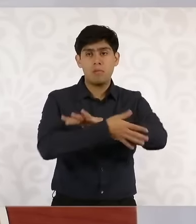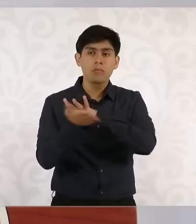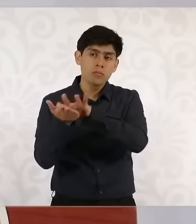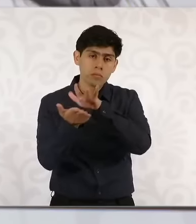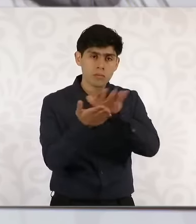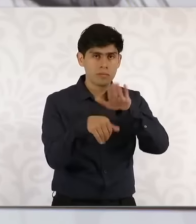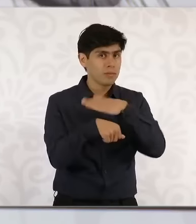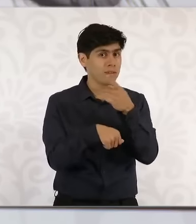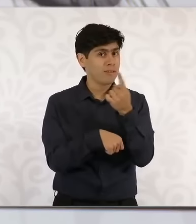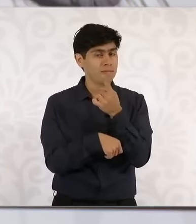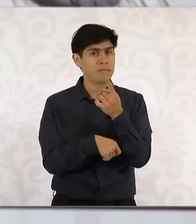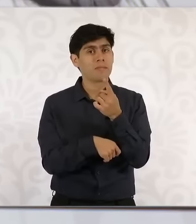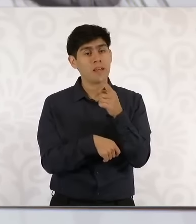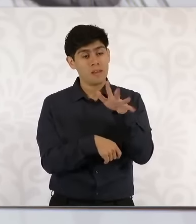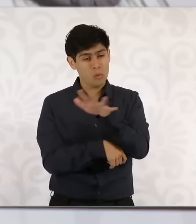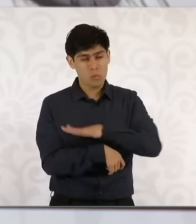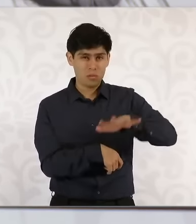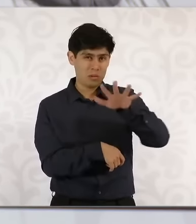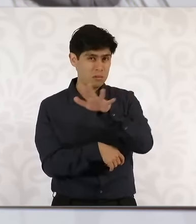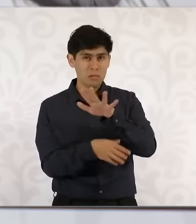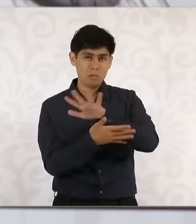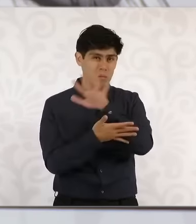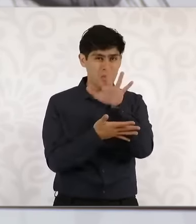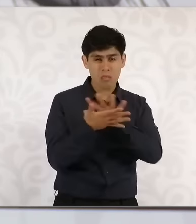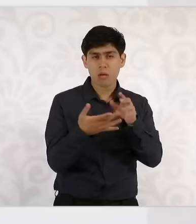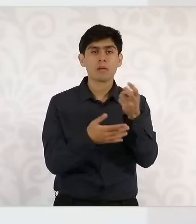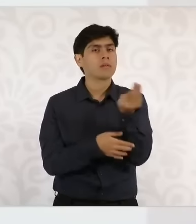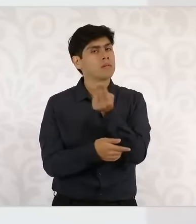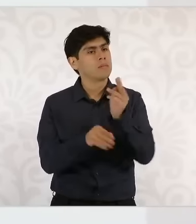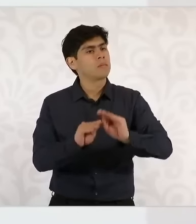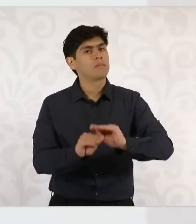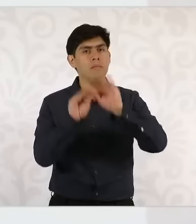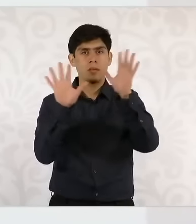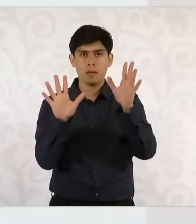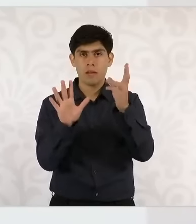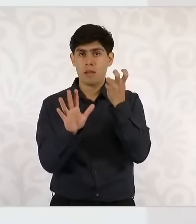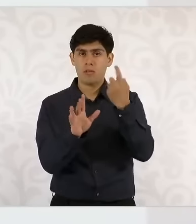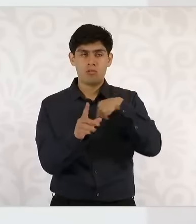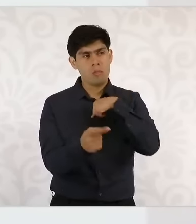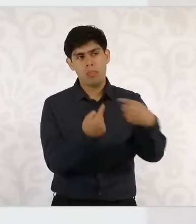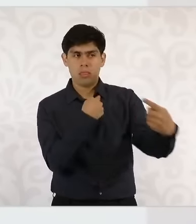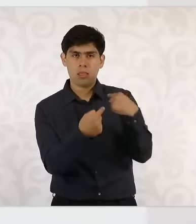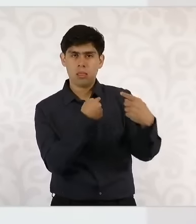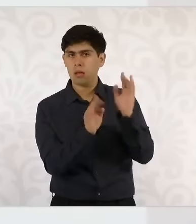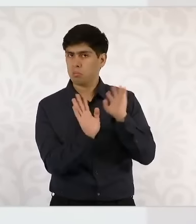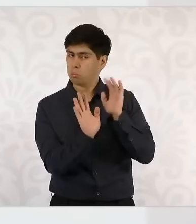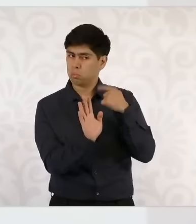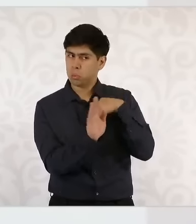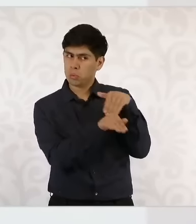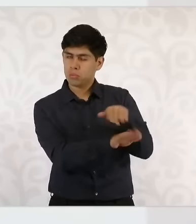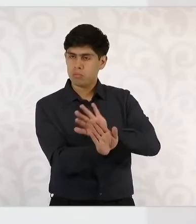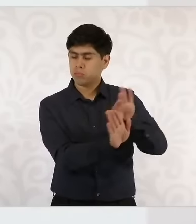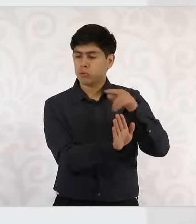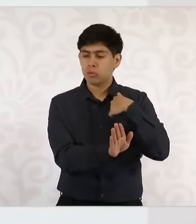se clarifique, que se aclare todo esto, sin caer en provocaciones. Es sencillamente la información, lo